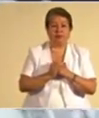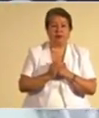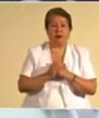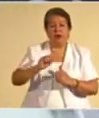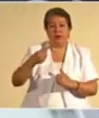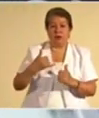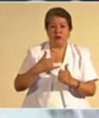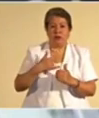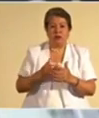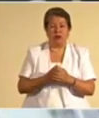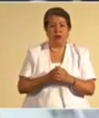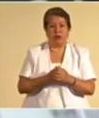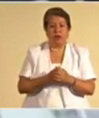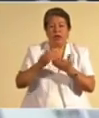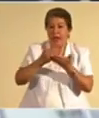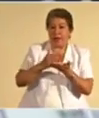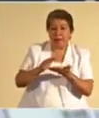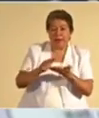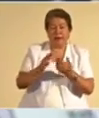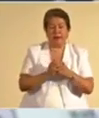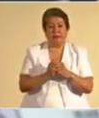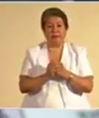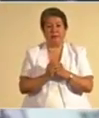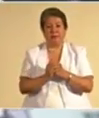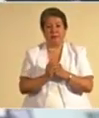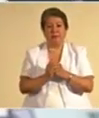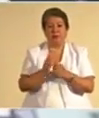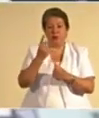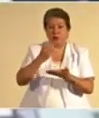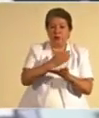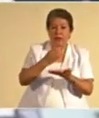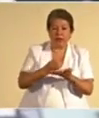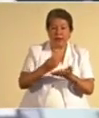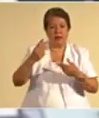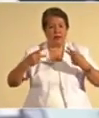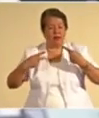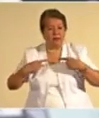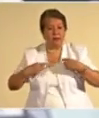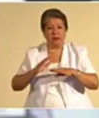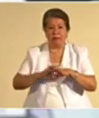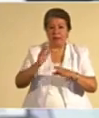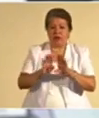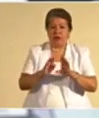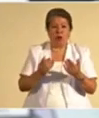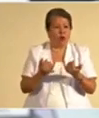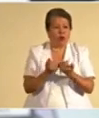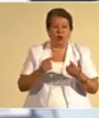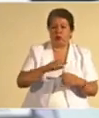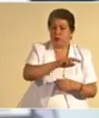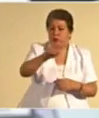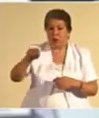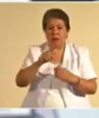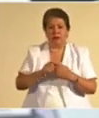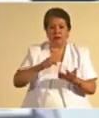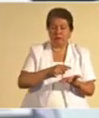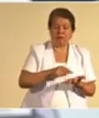que soy, aparte de un ciudadano más como todos, que camino